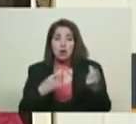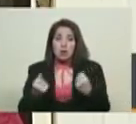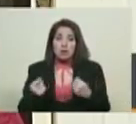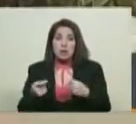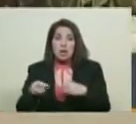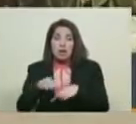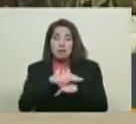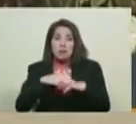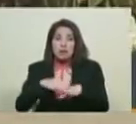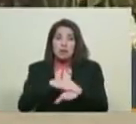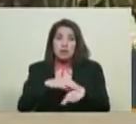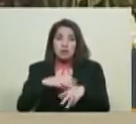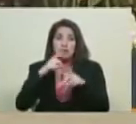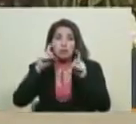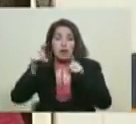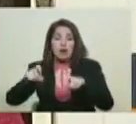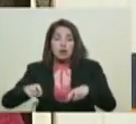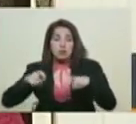Agricultura,